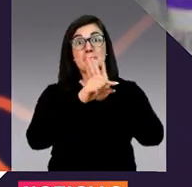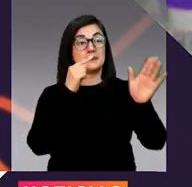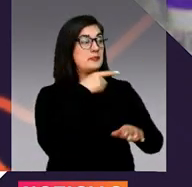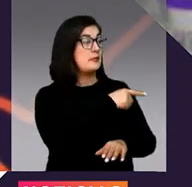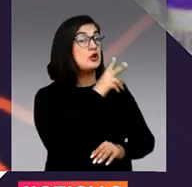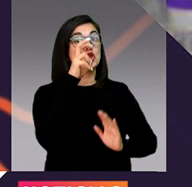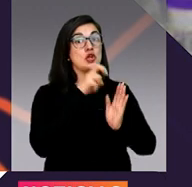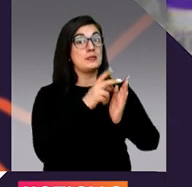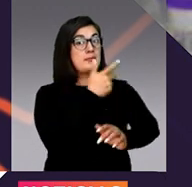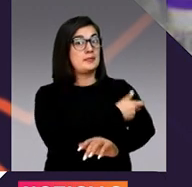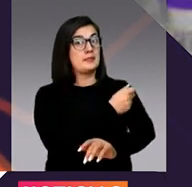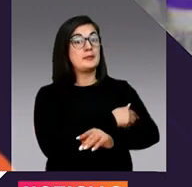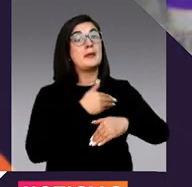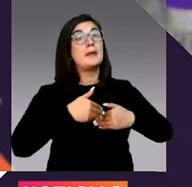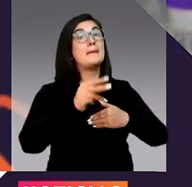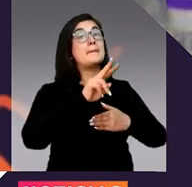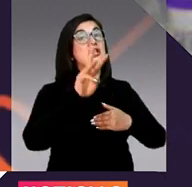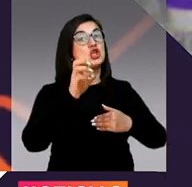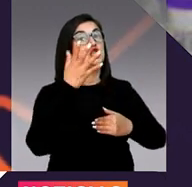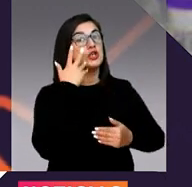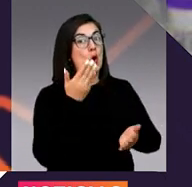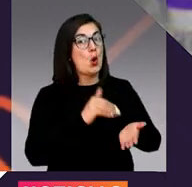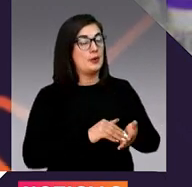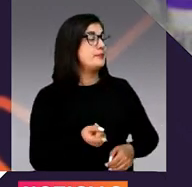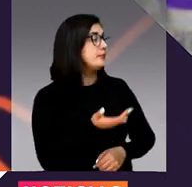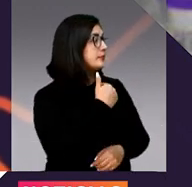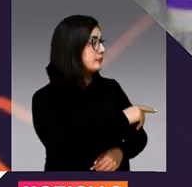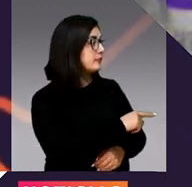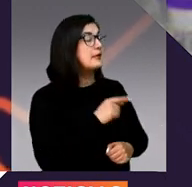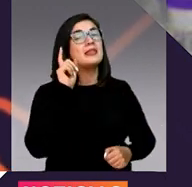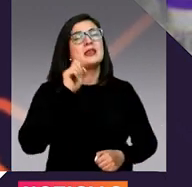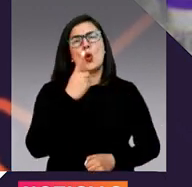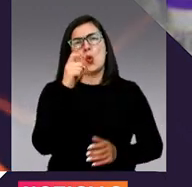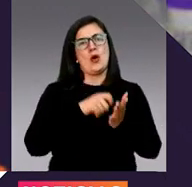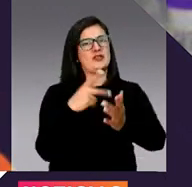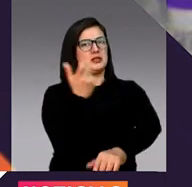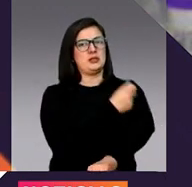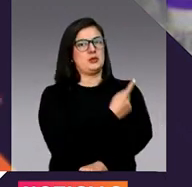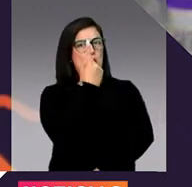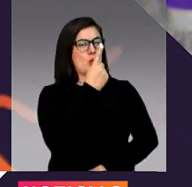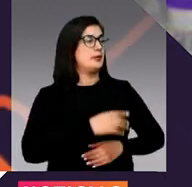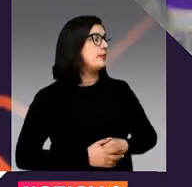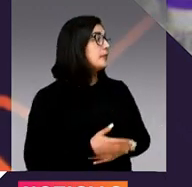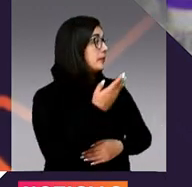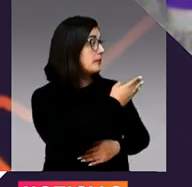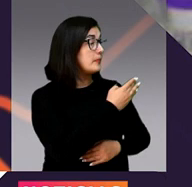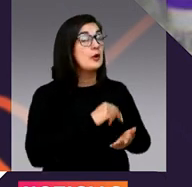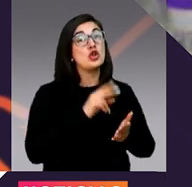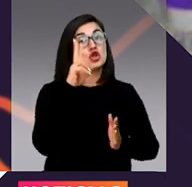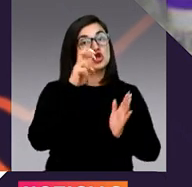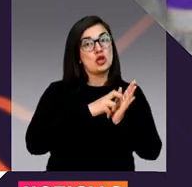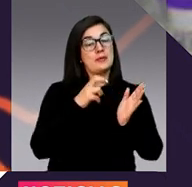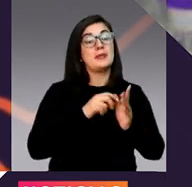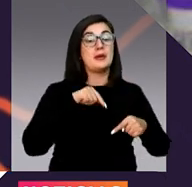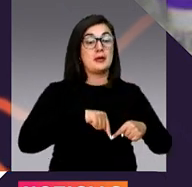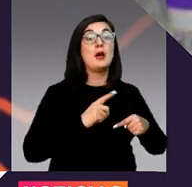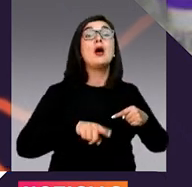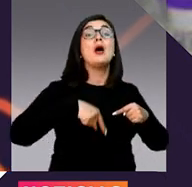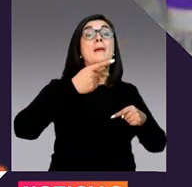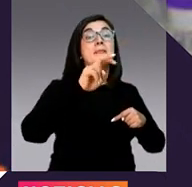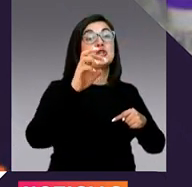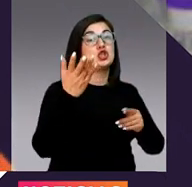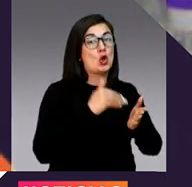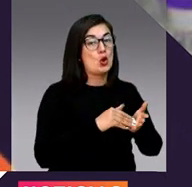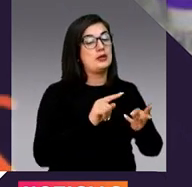con intervalo de 28 días. Janssen consta de una sola dosis. Moderna, dos dosis con intervalo de 28 días.